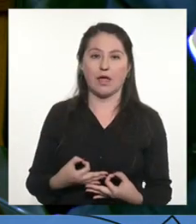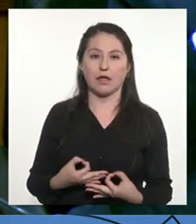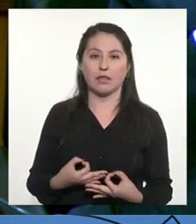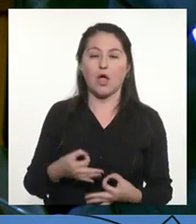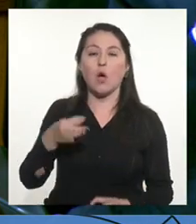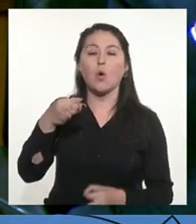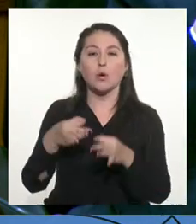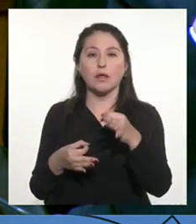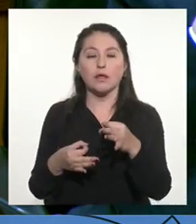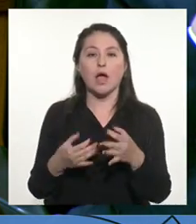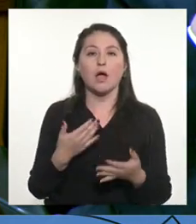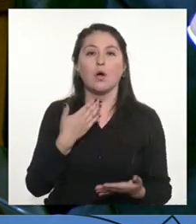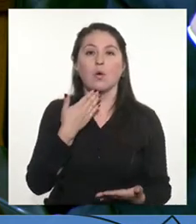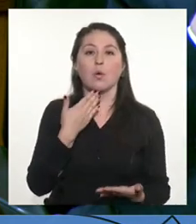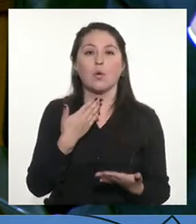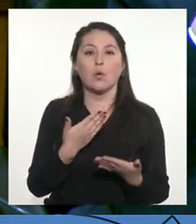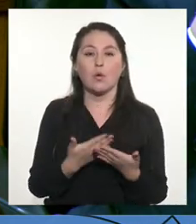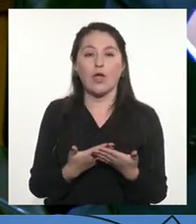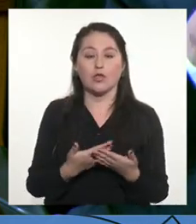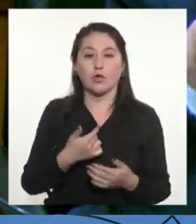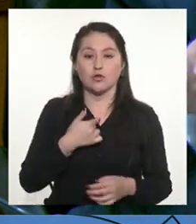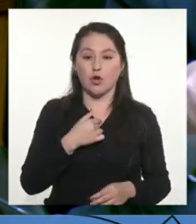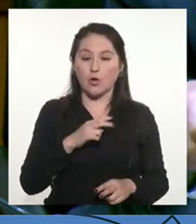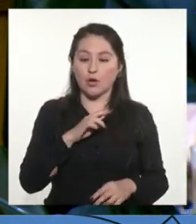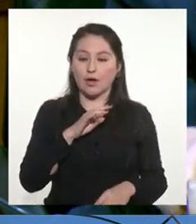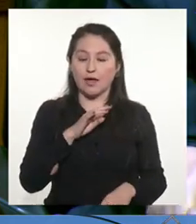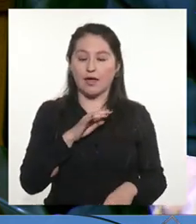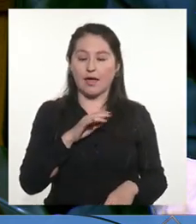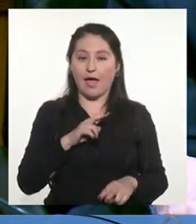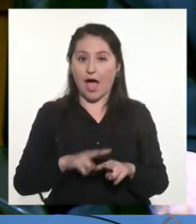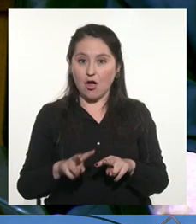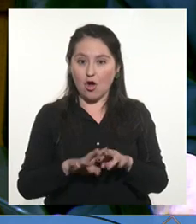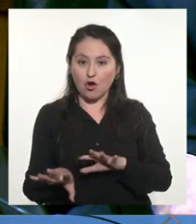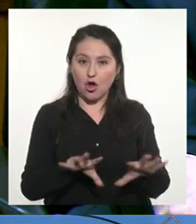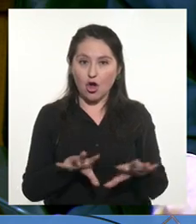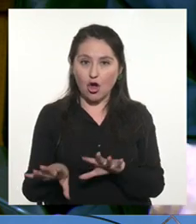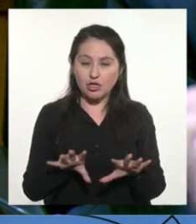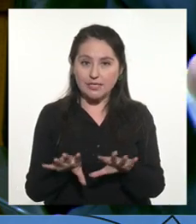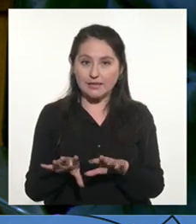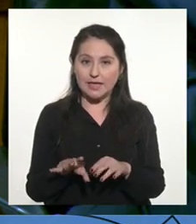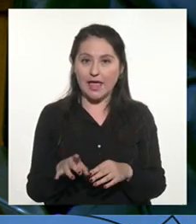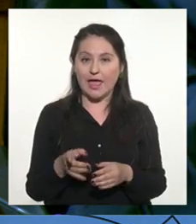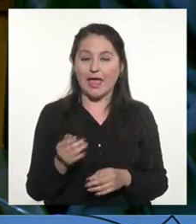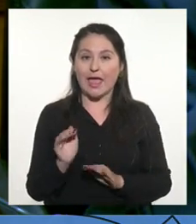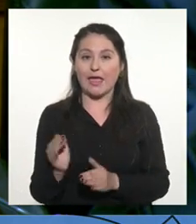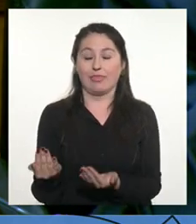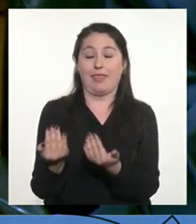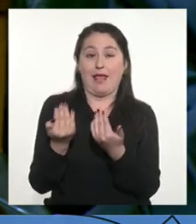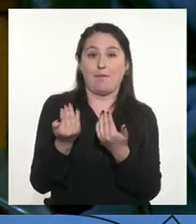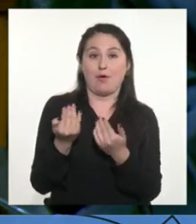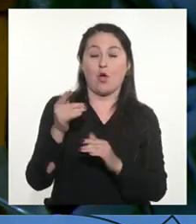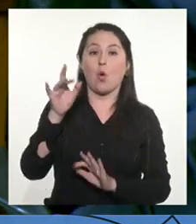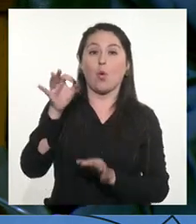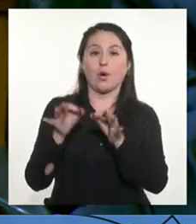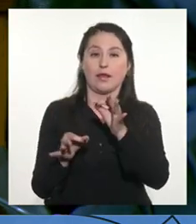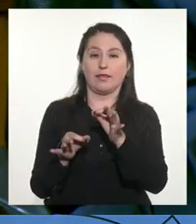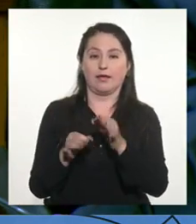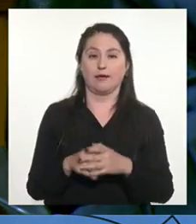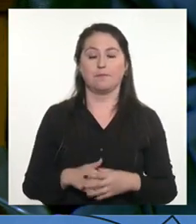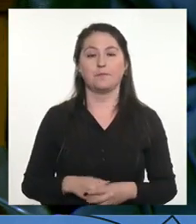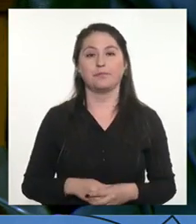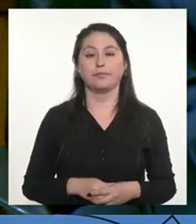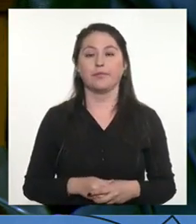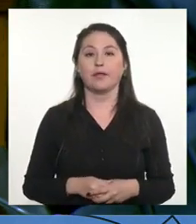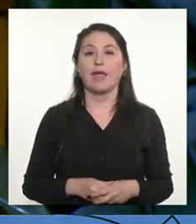cuando actúas en la vida del derecho eso siempre trae consecuencias y trae consecuencias aún mayores cuando en